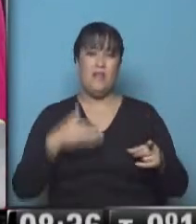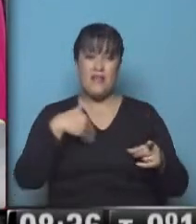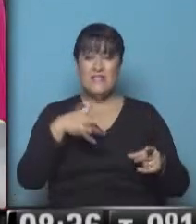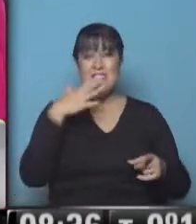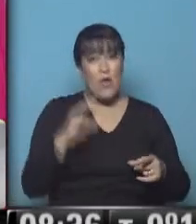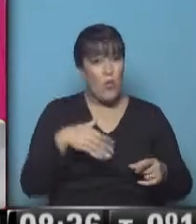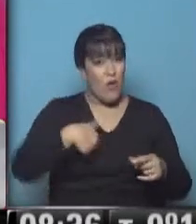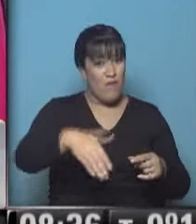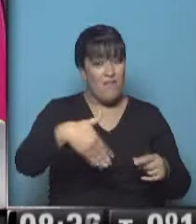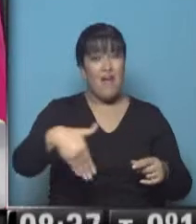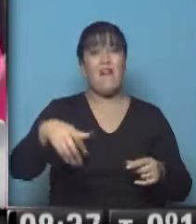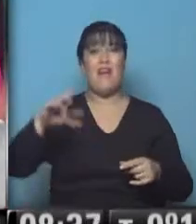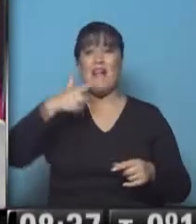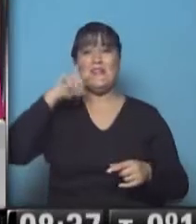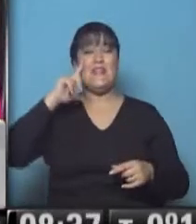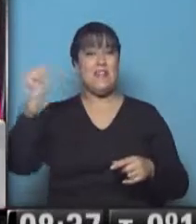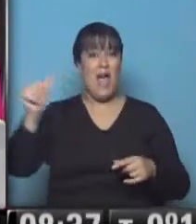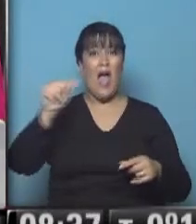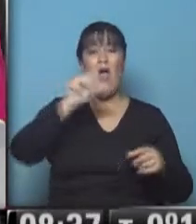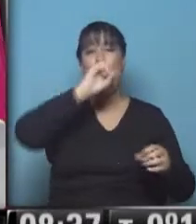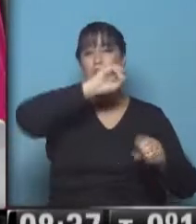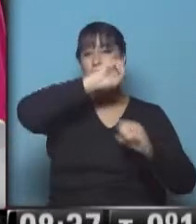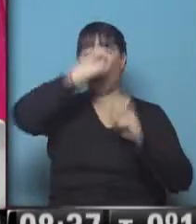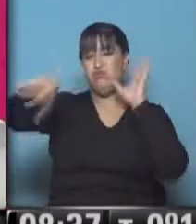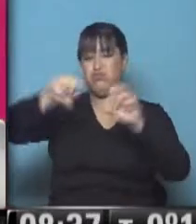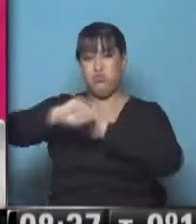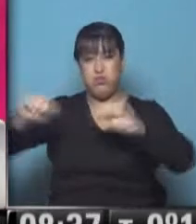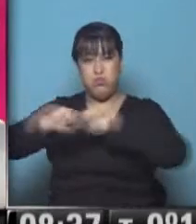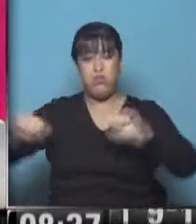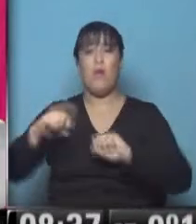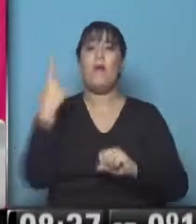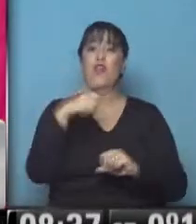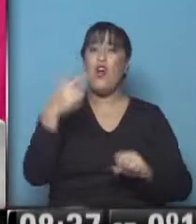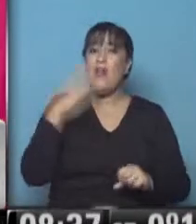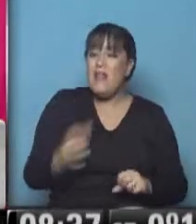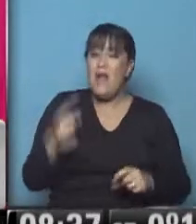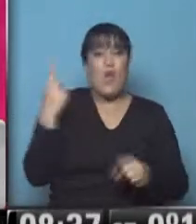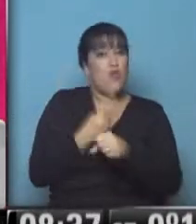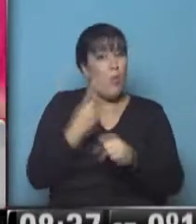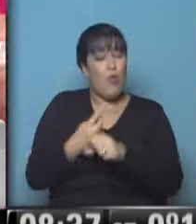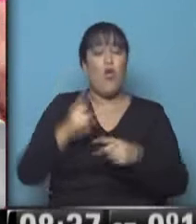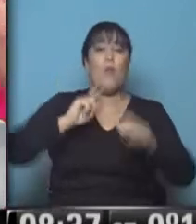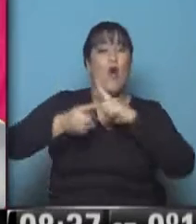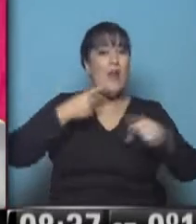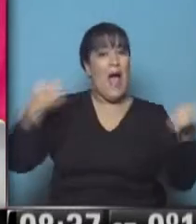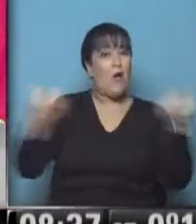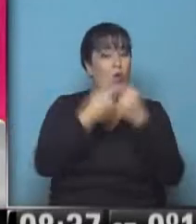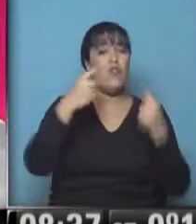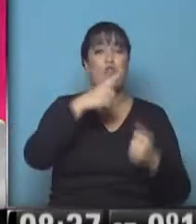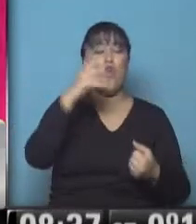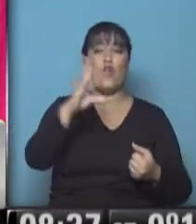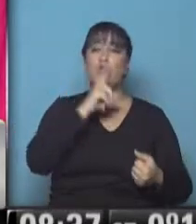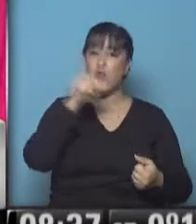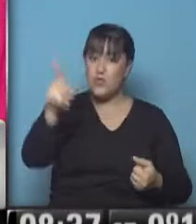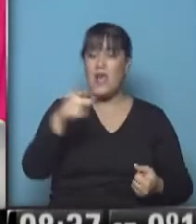bombardeando siria cuando no podías no lo pudo hacer por un acuerdo que llegó con rusia buscó una manera indirecta